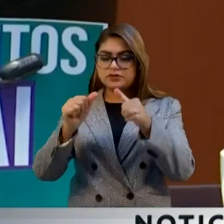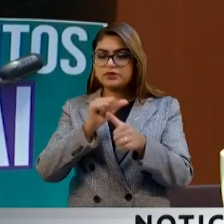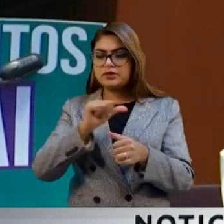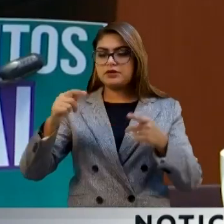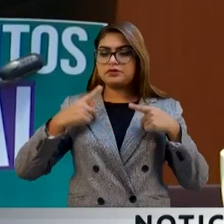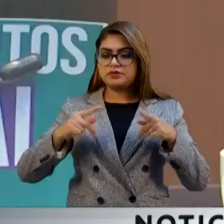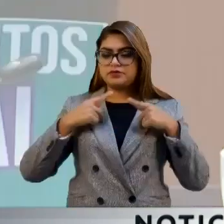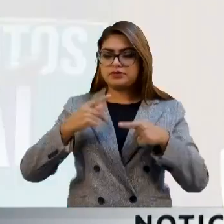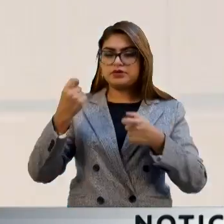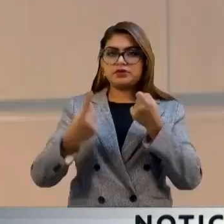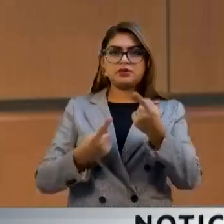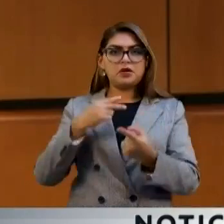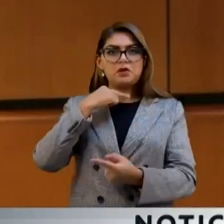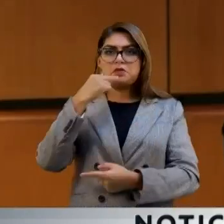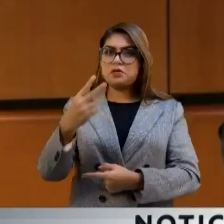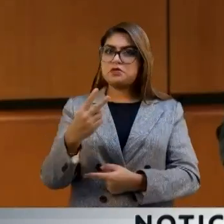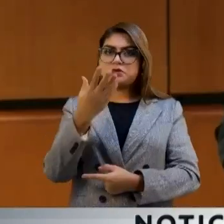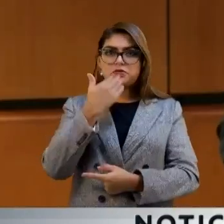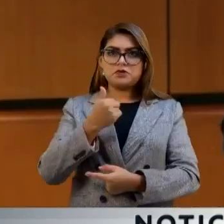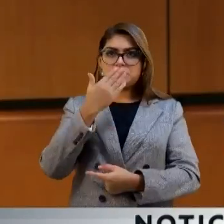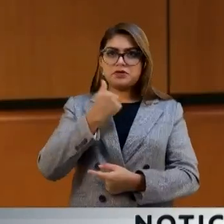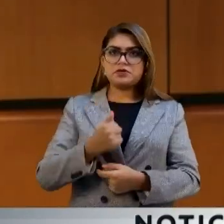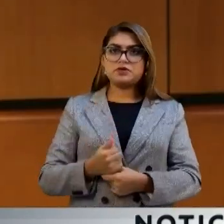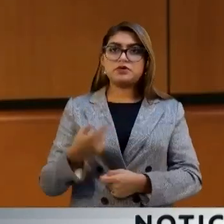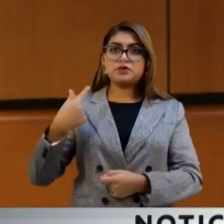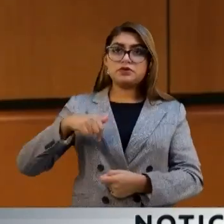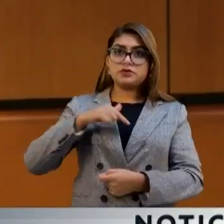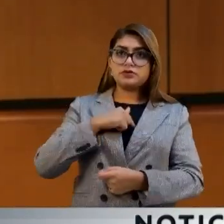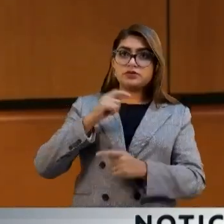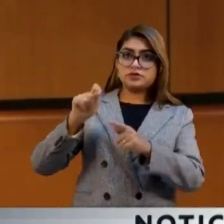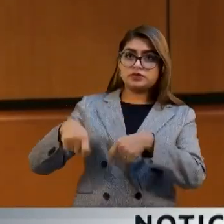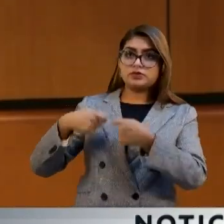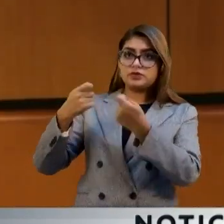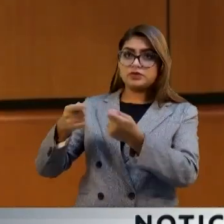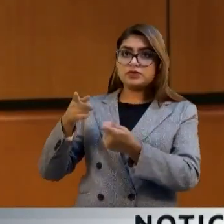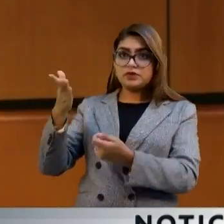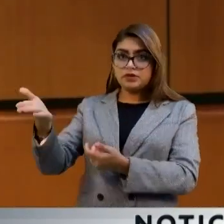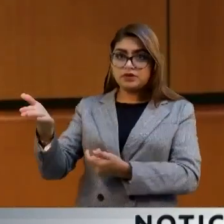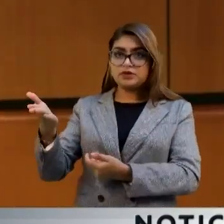no han tenido voz. Al entregarle a Elena Poniatowska